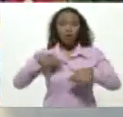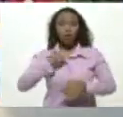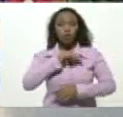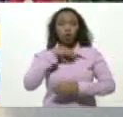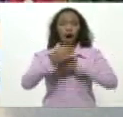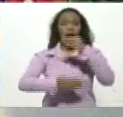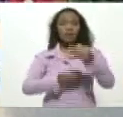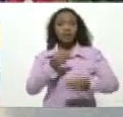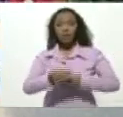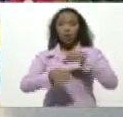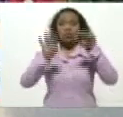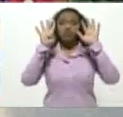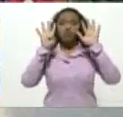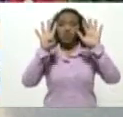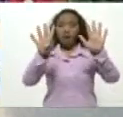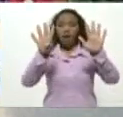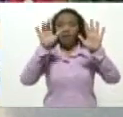haciendo.